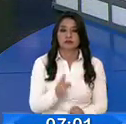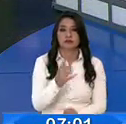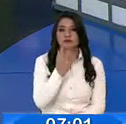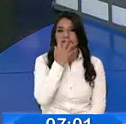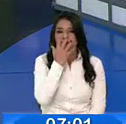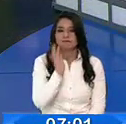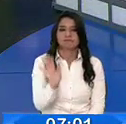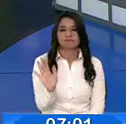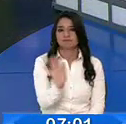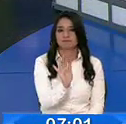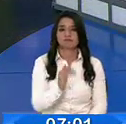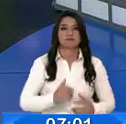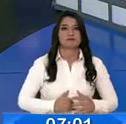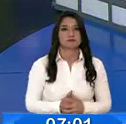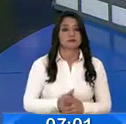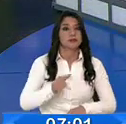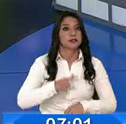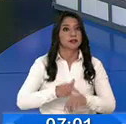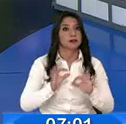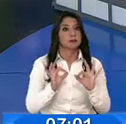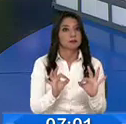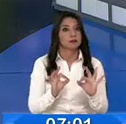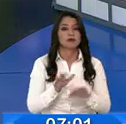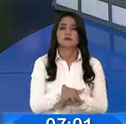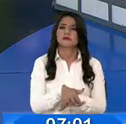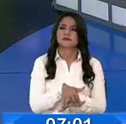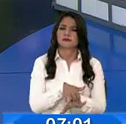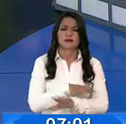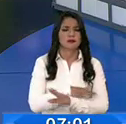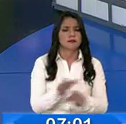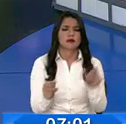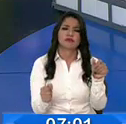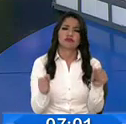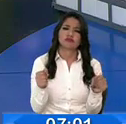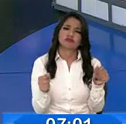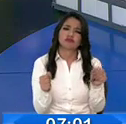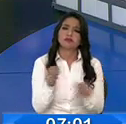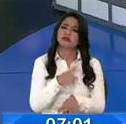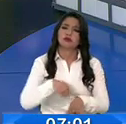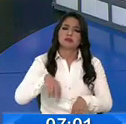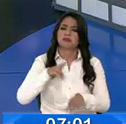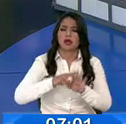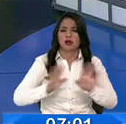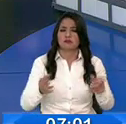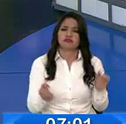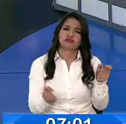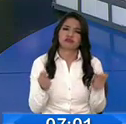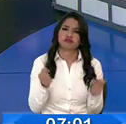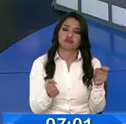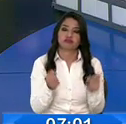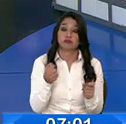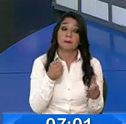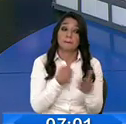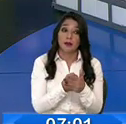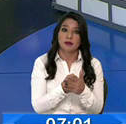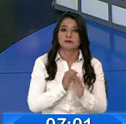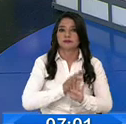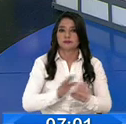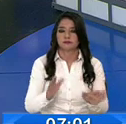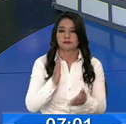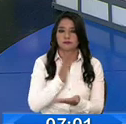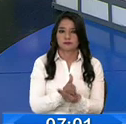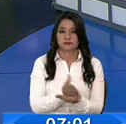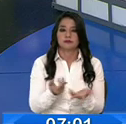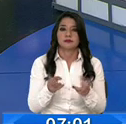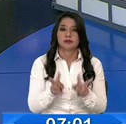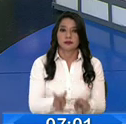genio entonces todo con tiempo y eso despacito es claro sin imprimir velocidad para evitar así los accidentes y por